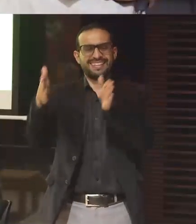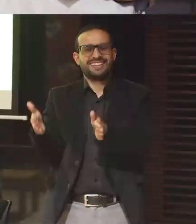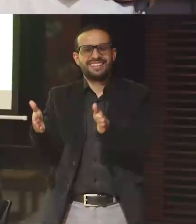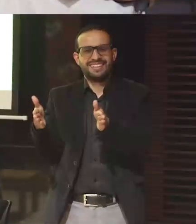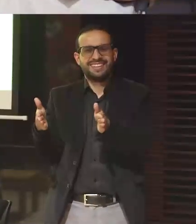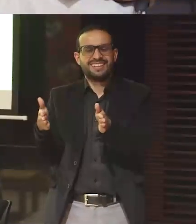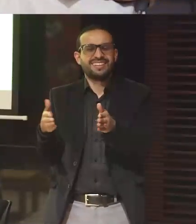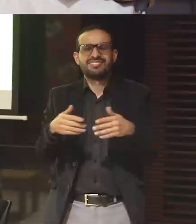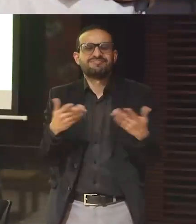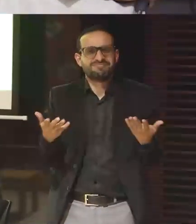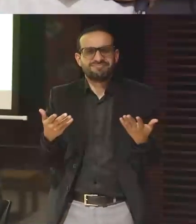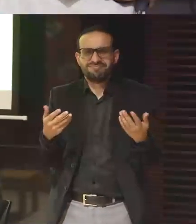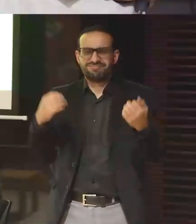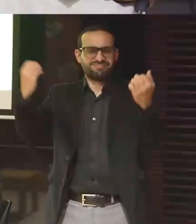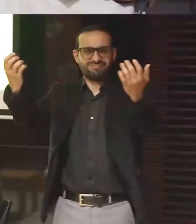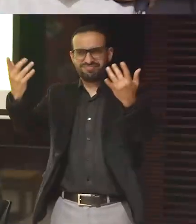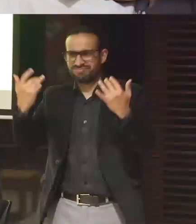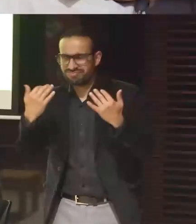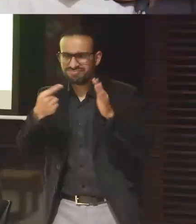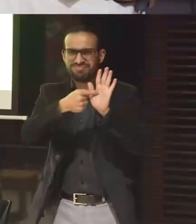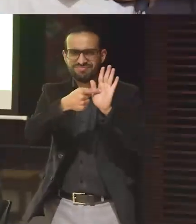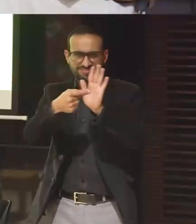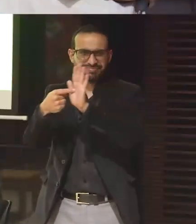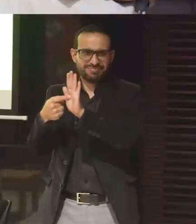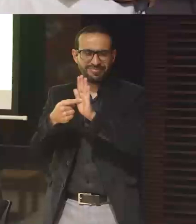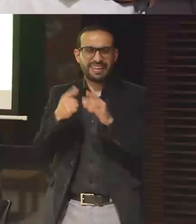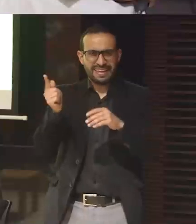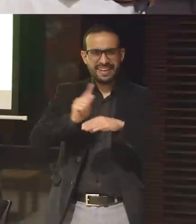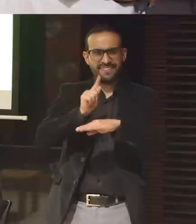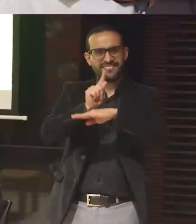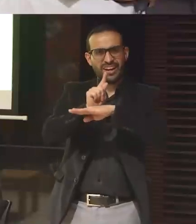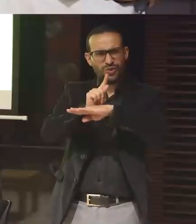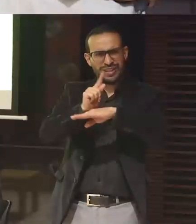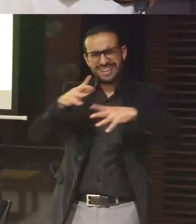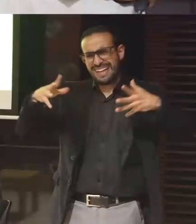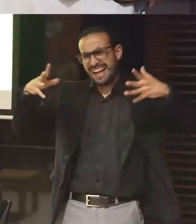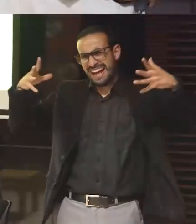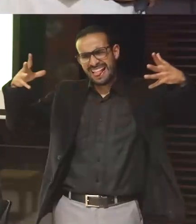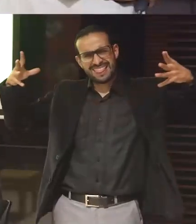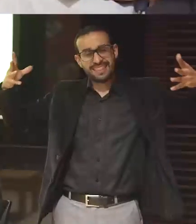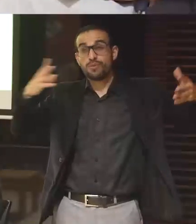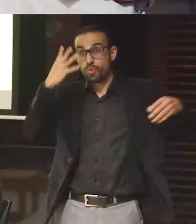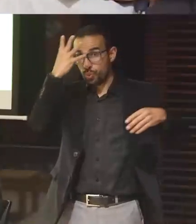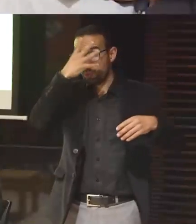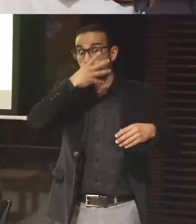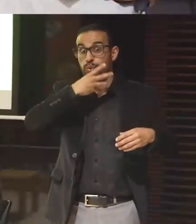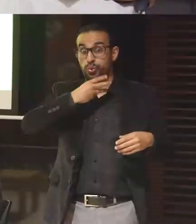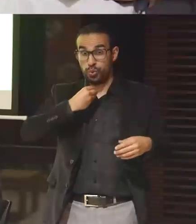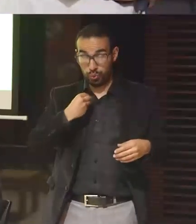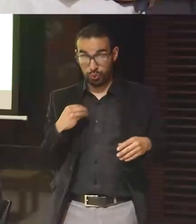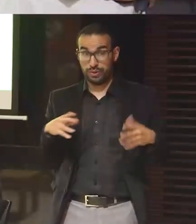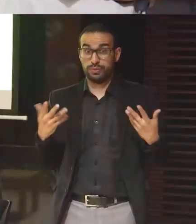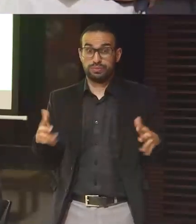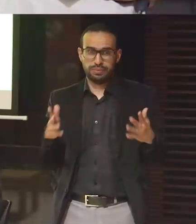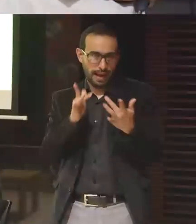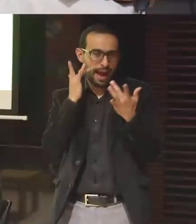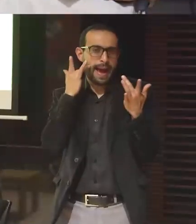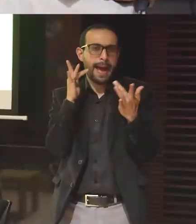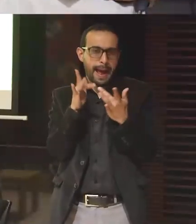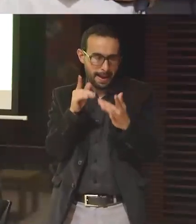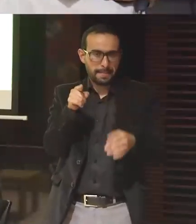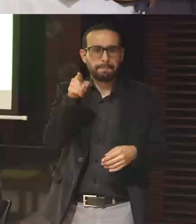la circulación. Y eso es lo que va a pasar en la facultad. Un edificio gigante, precioso, adecuado para poder